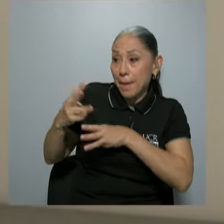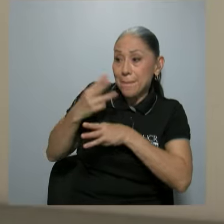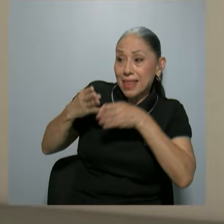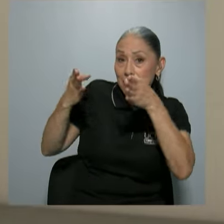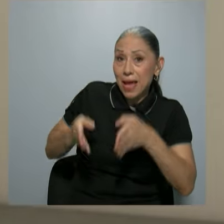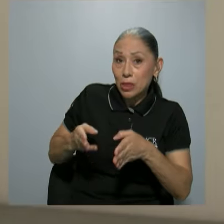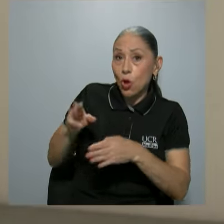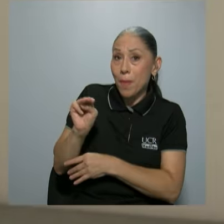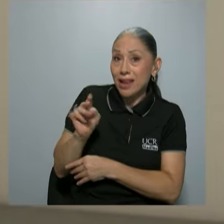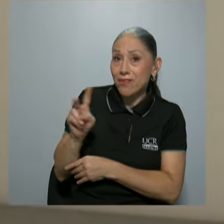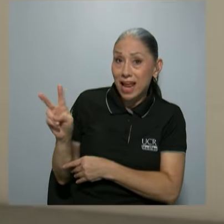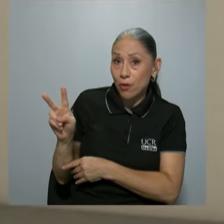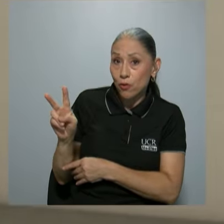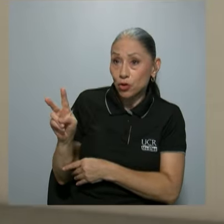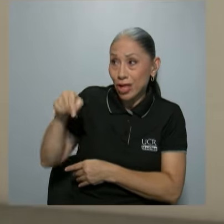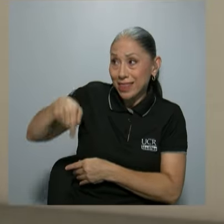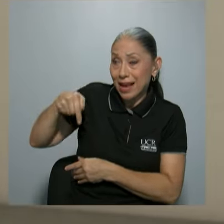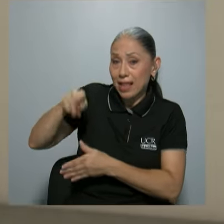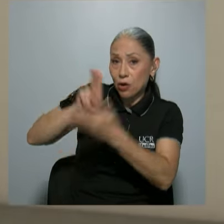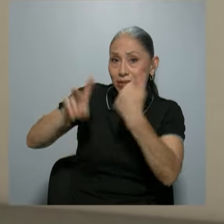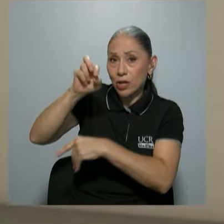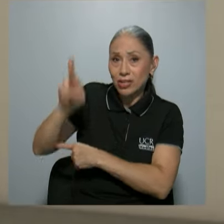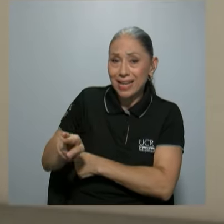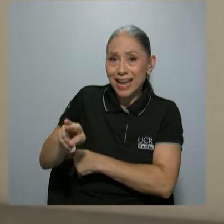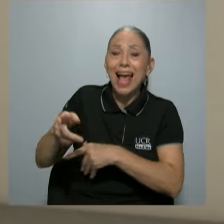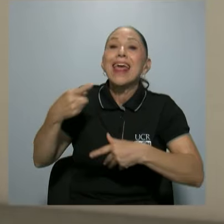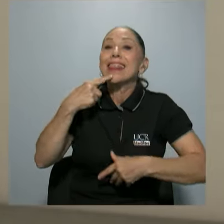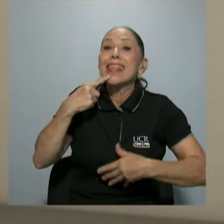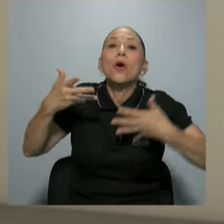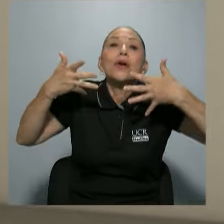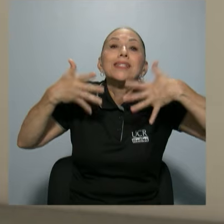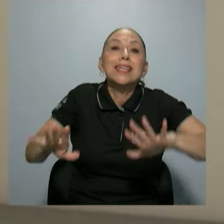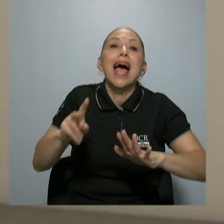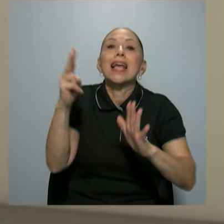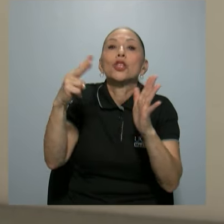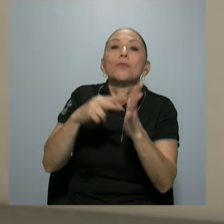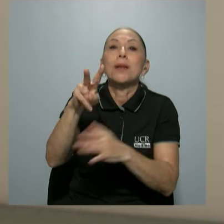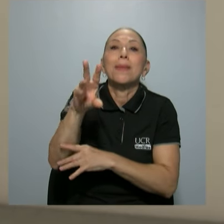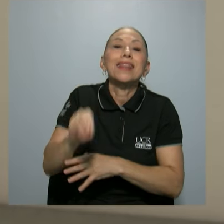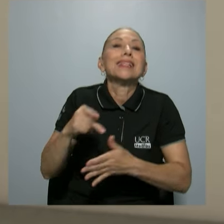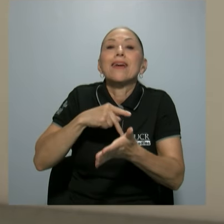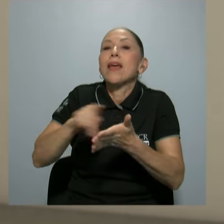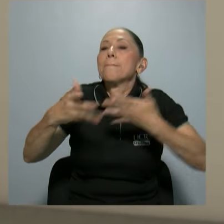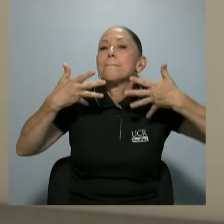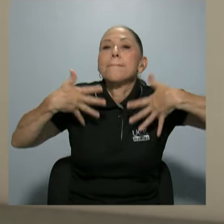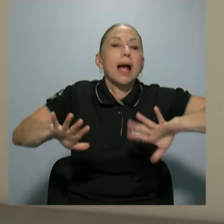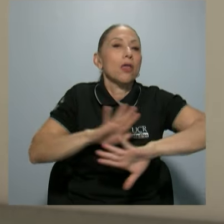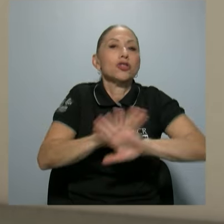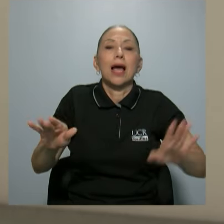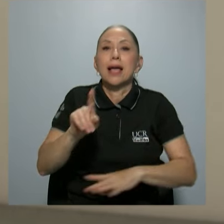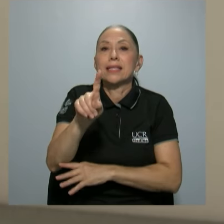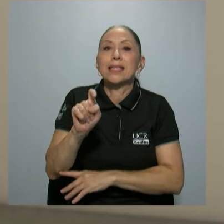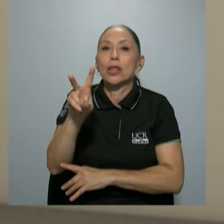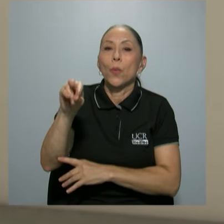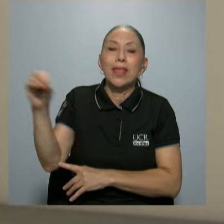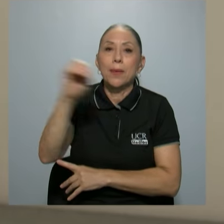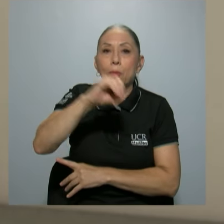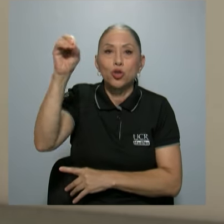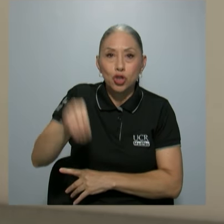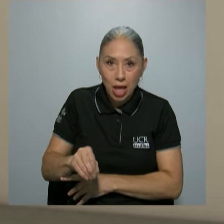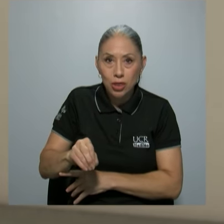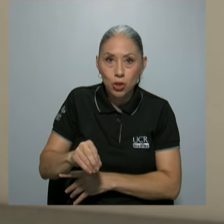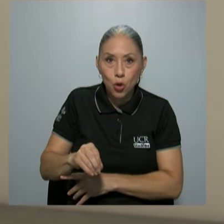Mario Villalobos, catedrático, dijo ya en el 2020 se había pagado el 120% con lo recaudado del